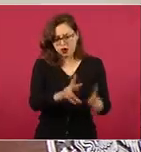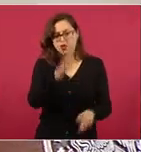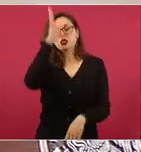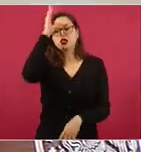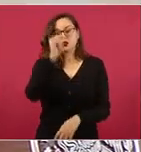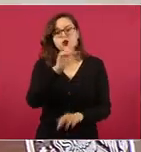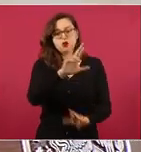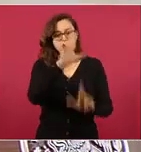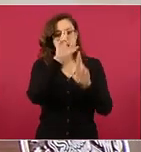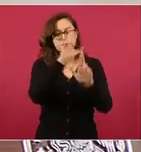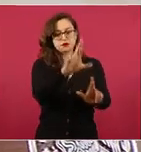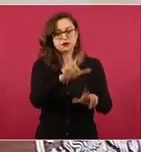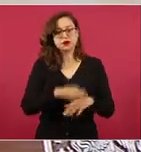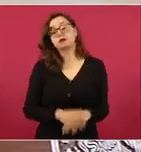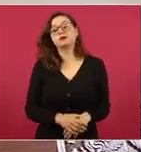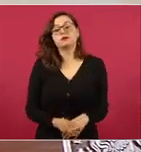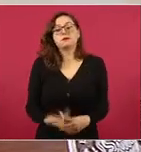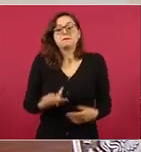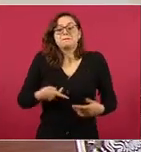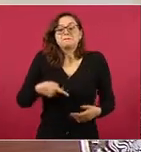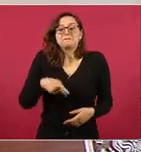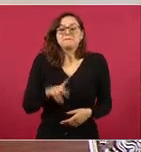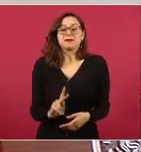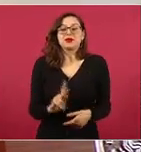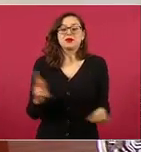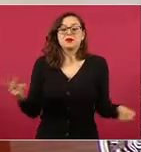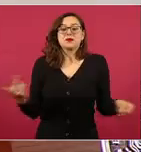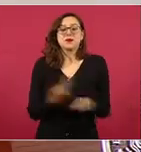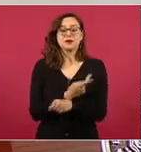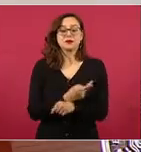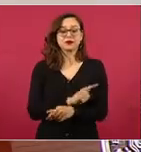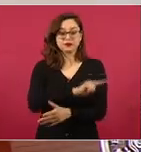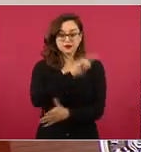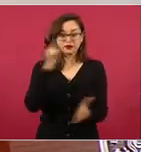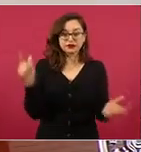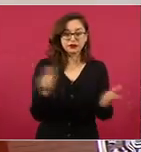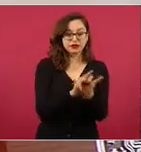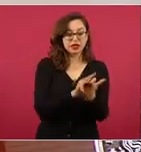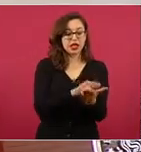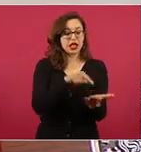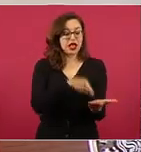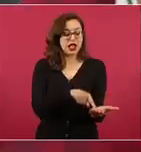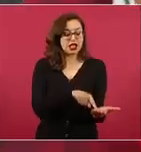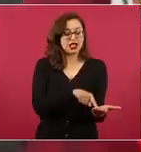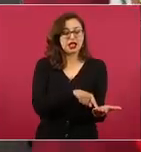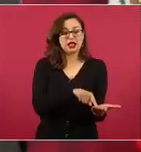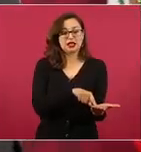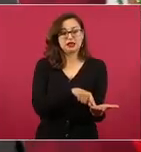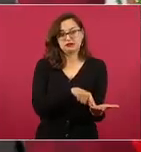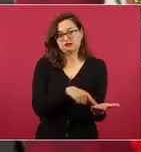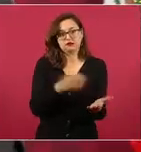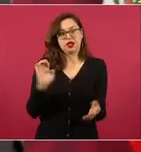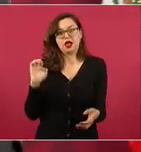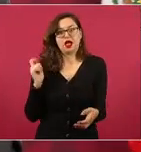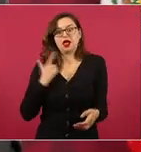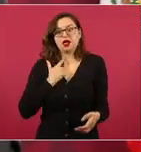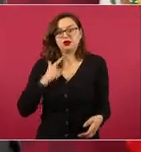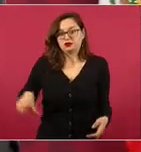la misma ley que ellos aprobaron establece que si hay un yacimiento junto a otro,